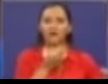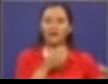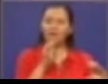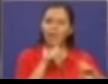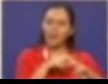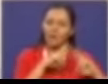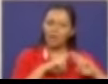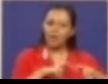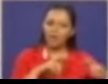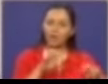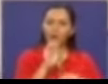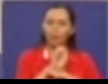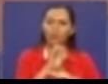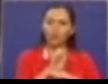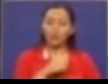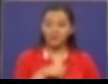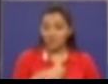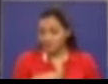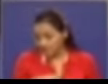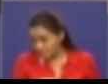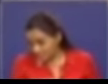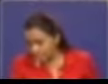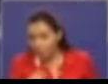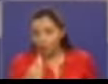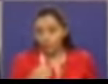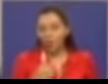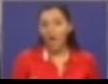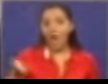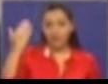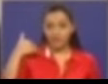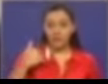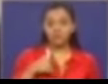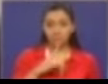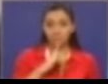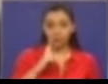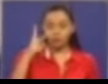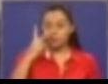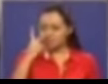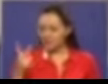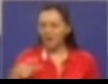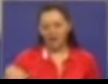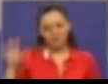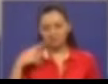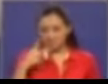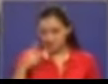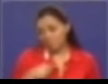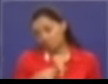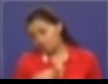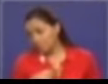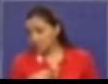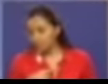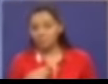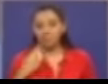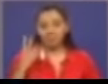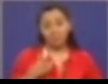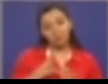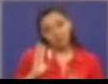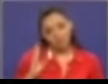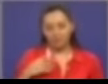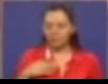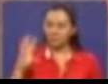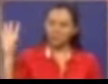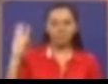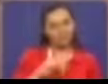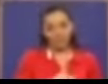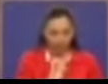Eso se está haciendo en Ecuador. Yo lo vi en eso en Illinois, ¿eh? La universidad donde estudié economía, pero que también era de las mejores del mundo en ganadería. Y